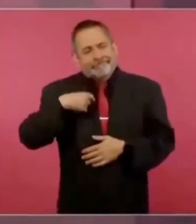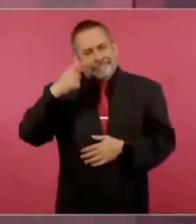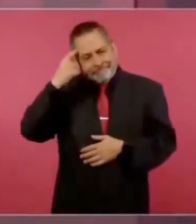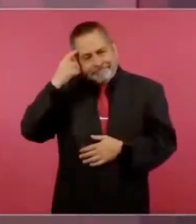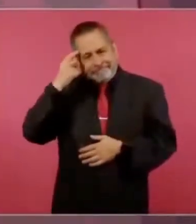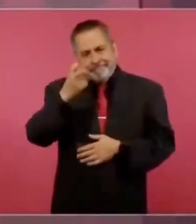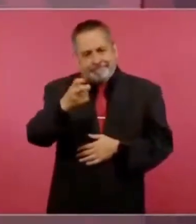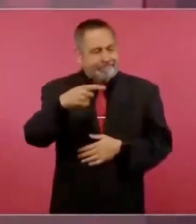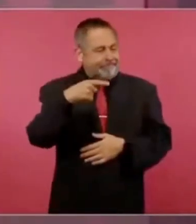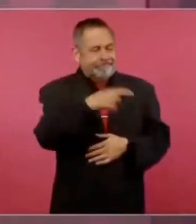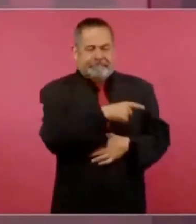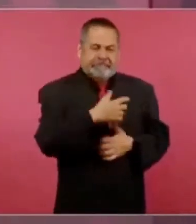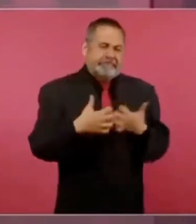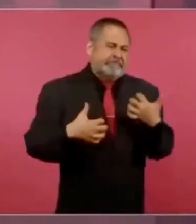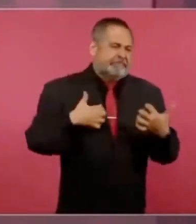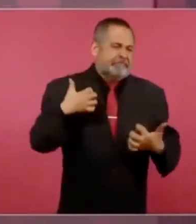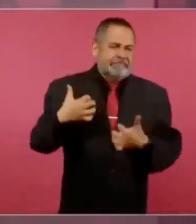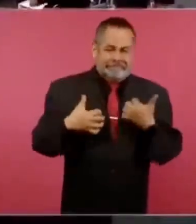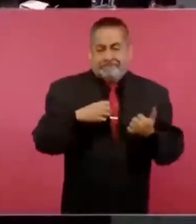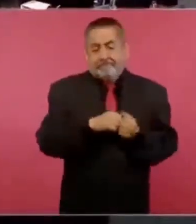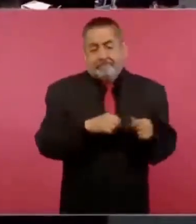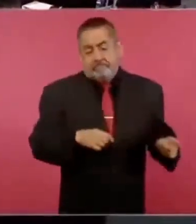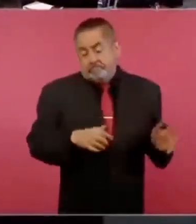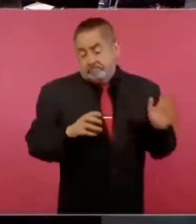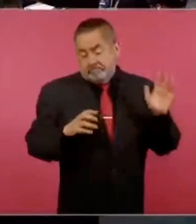la molestia de este grupo,